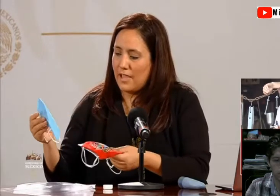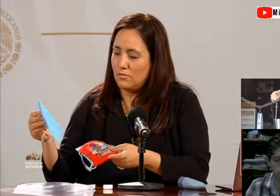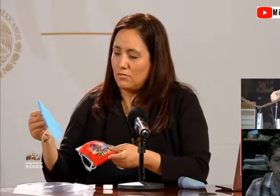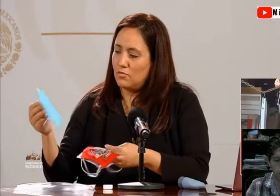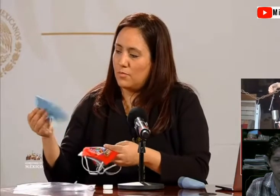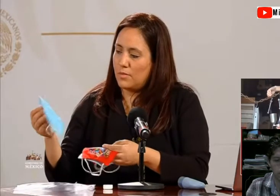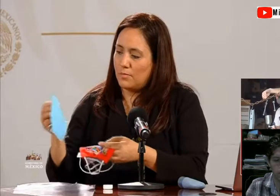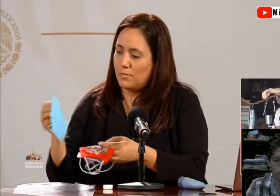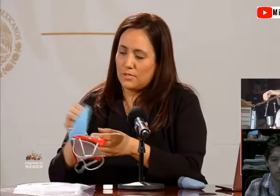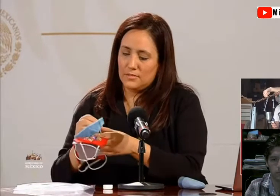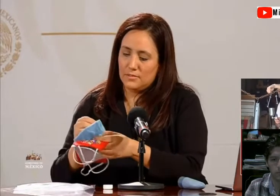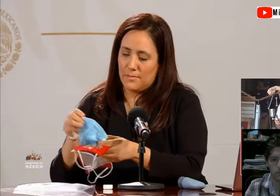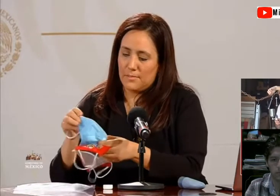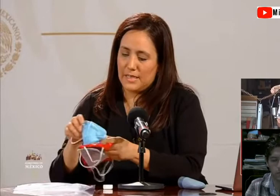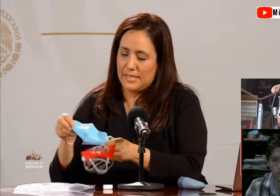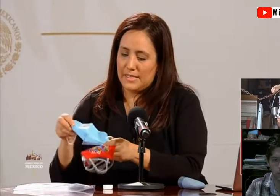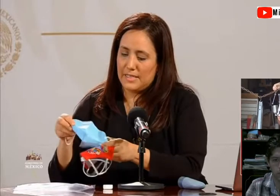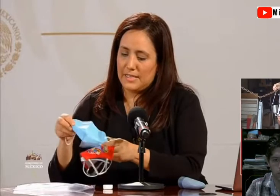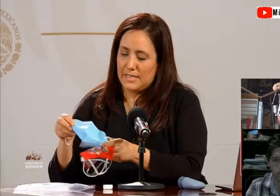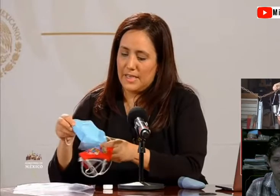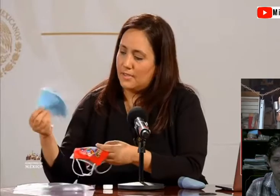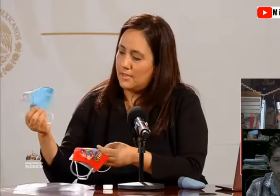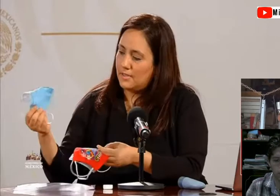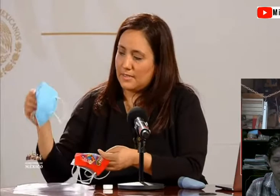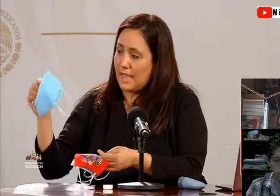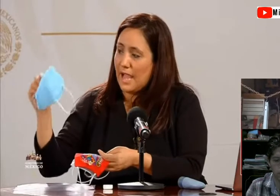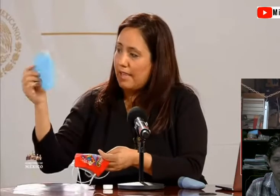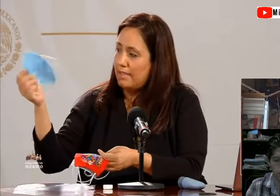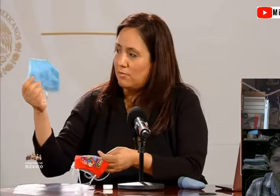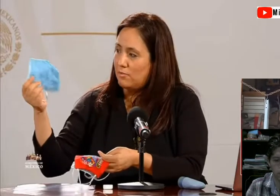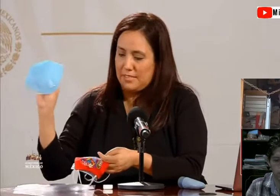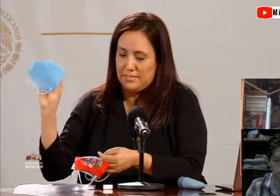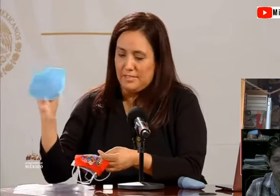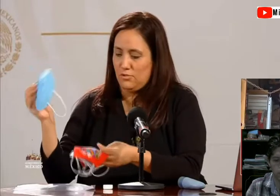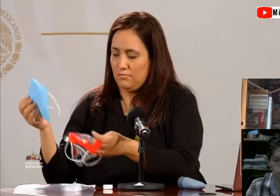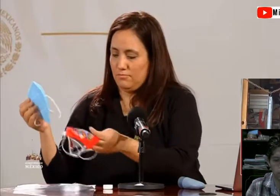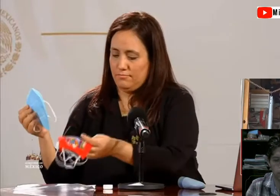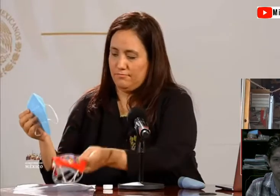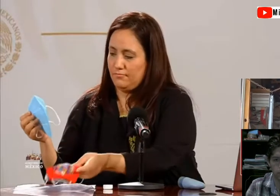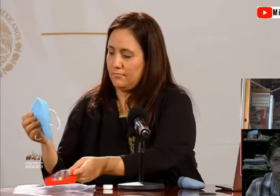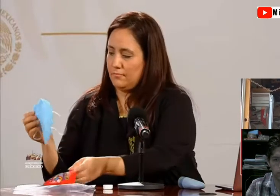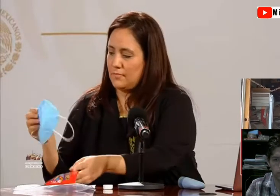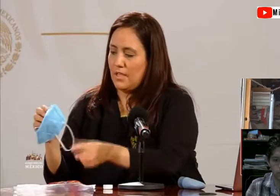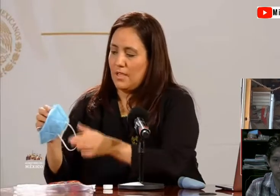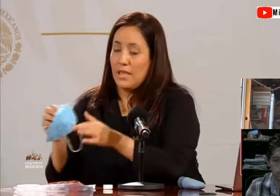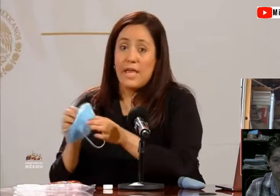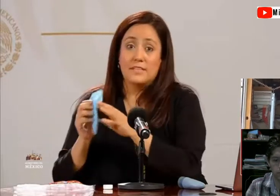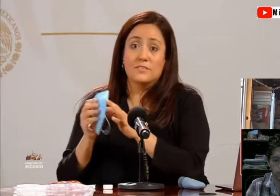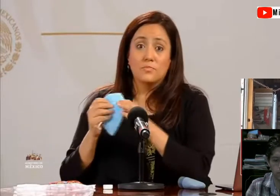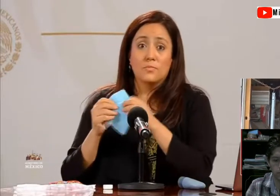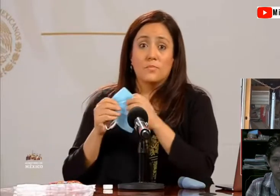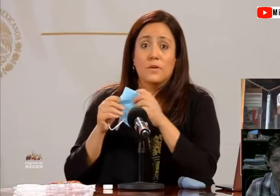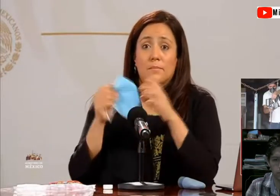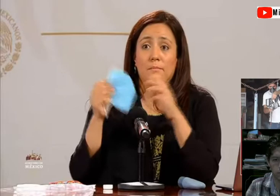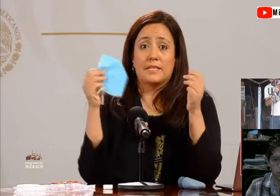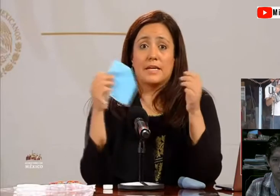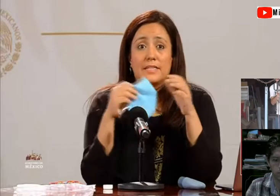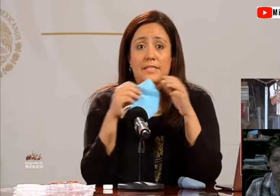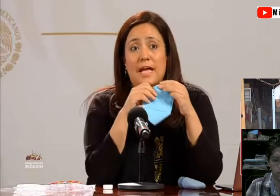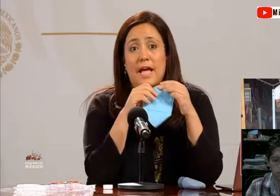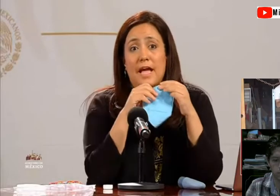un cubrebocas, una mascarilla KN95. Estos